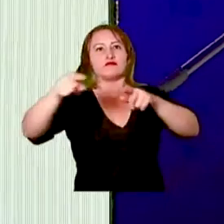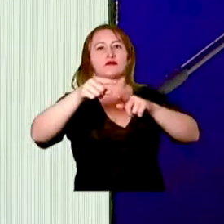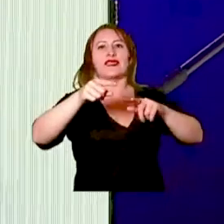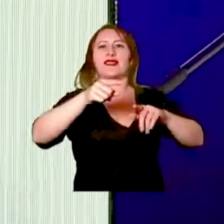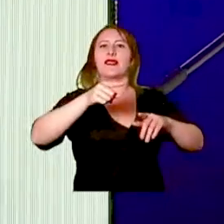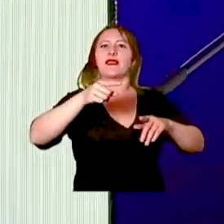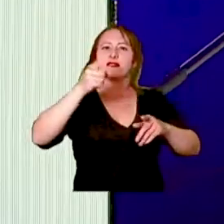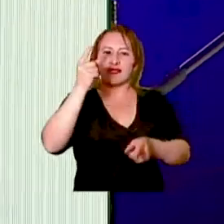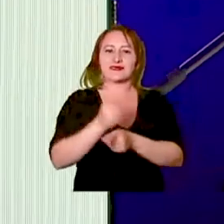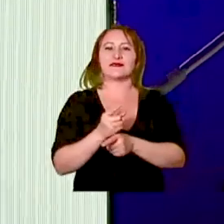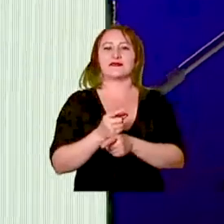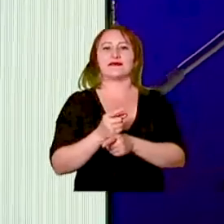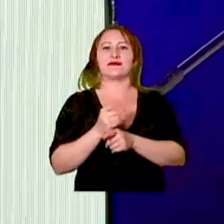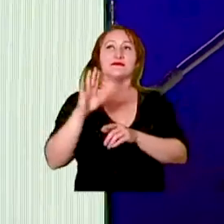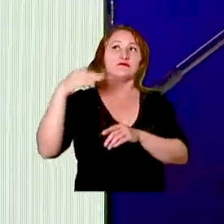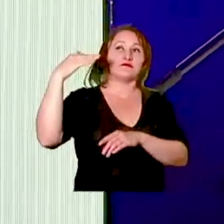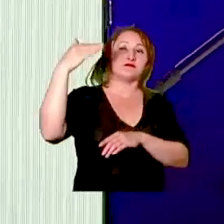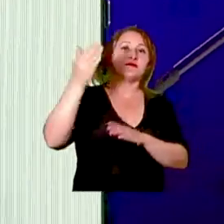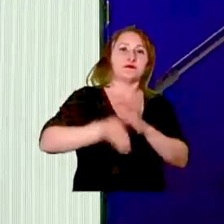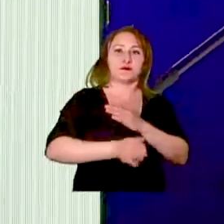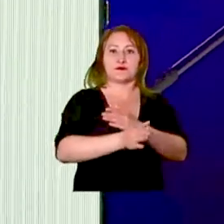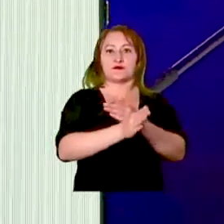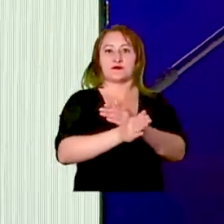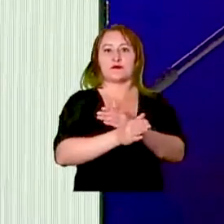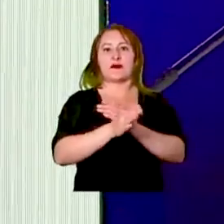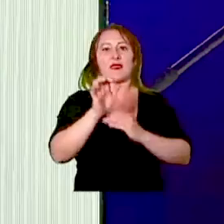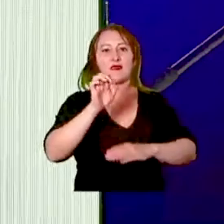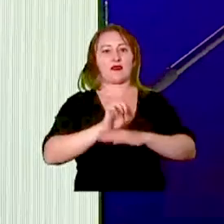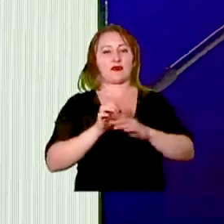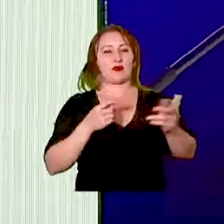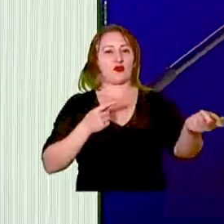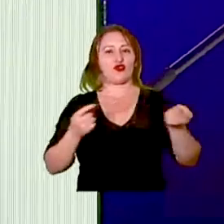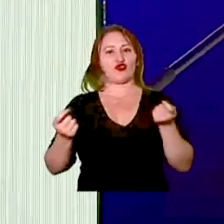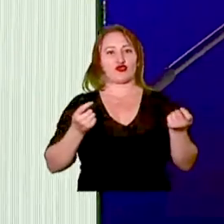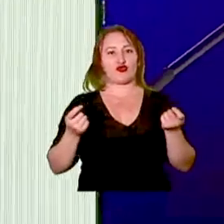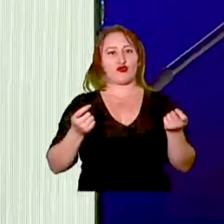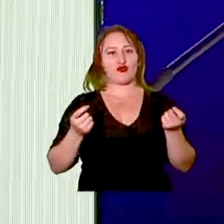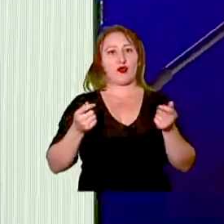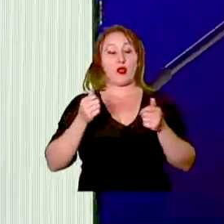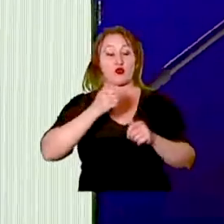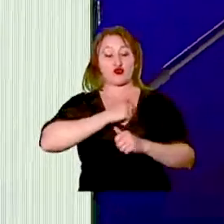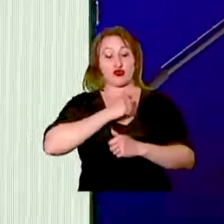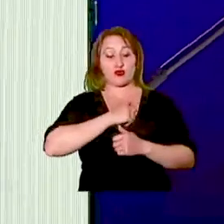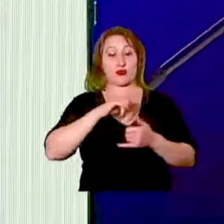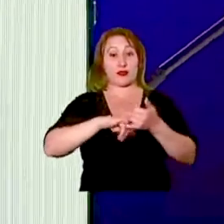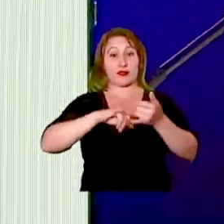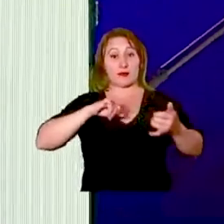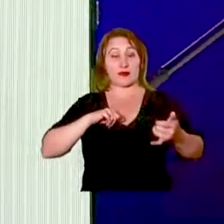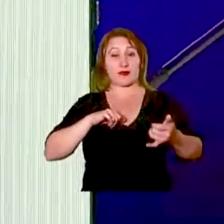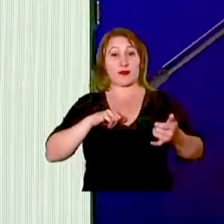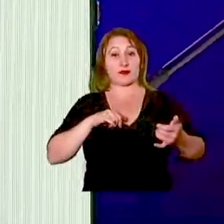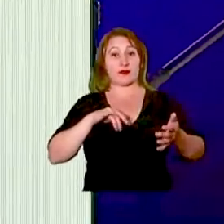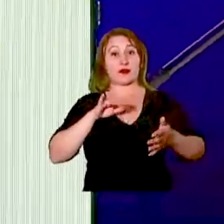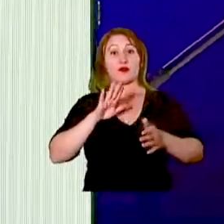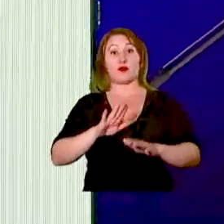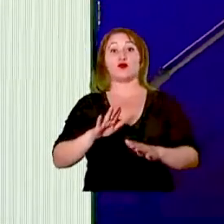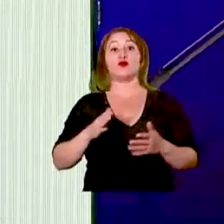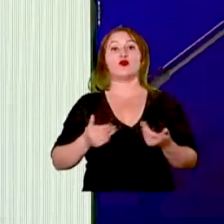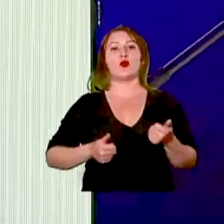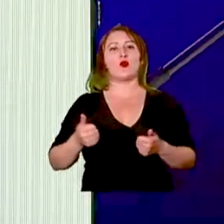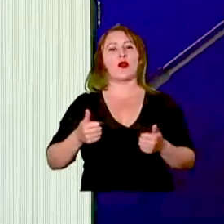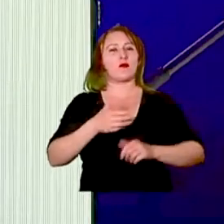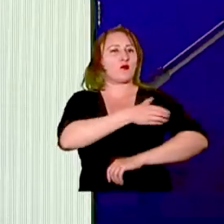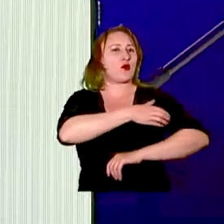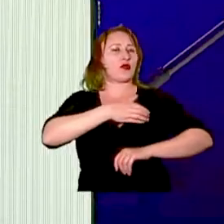lo que debe ser y lo que seguirá siendo un ente de control autónomo e independiente, como es